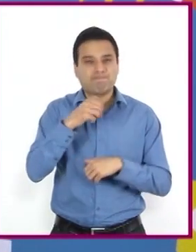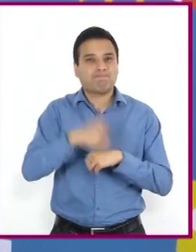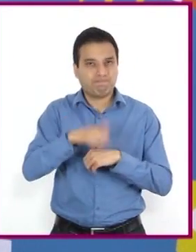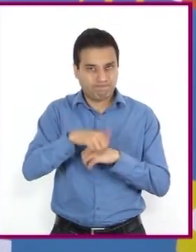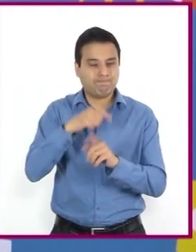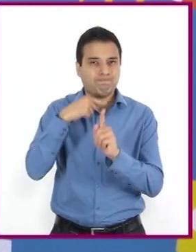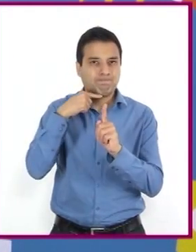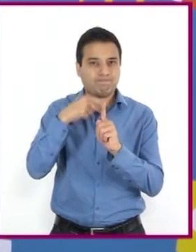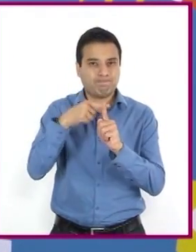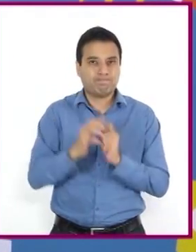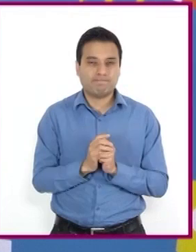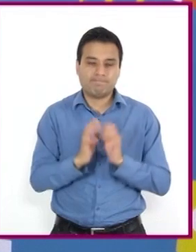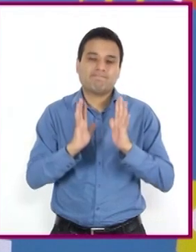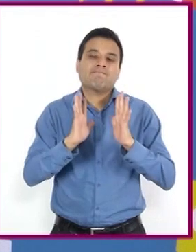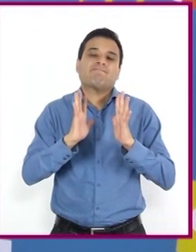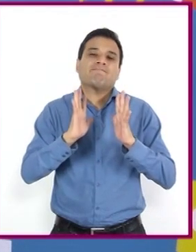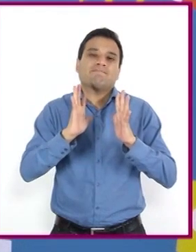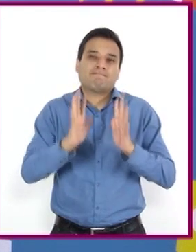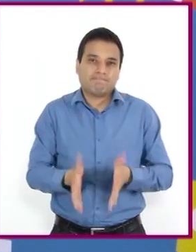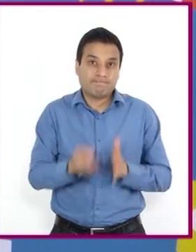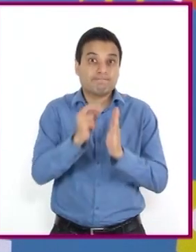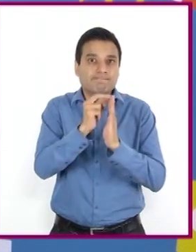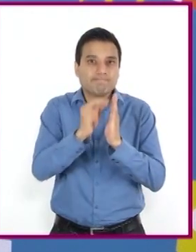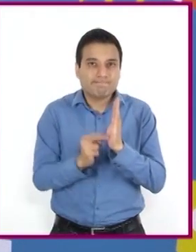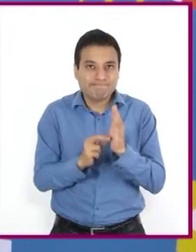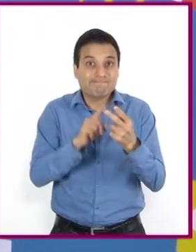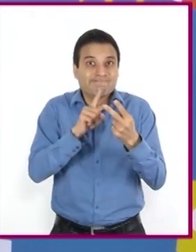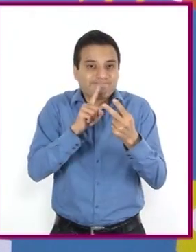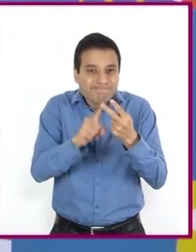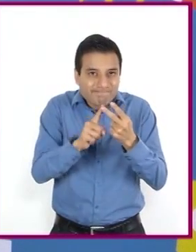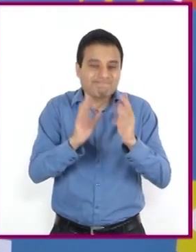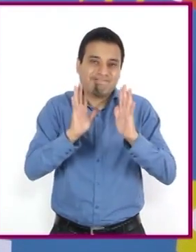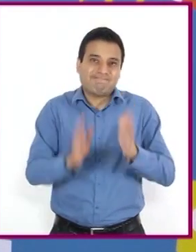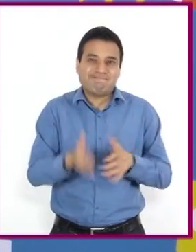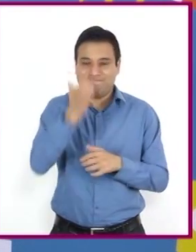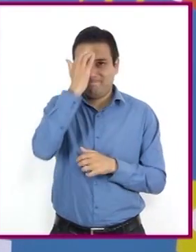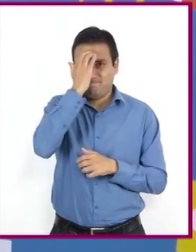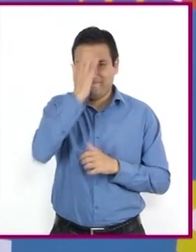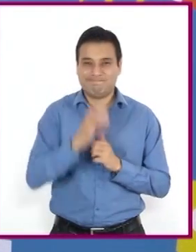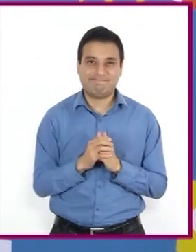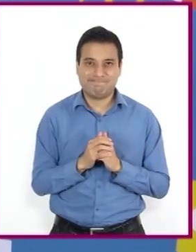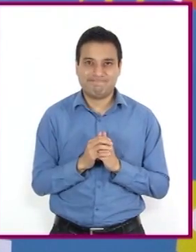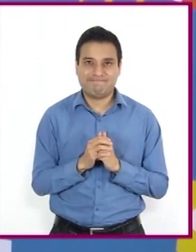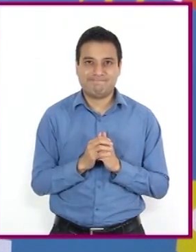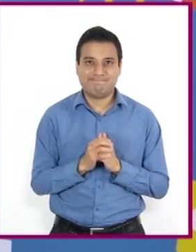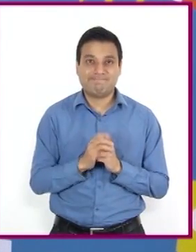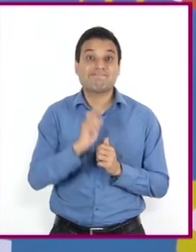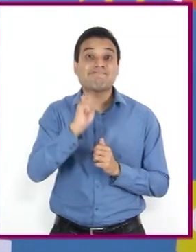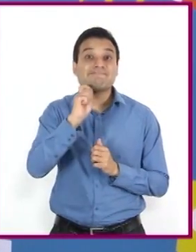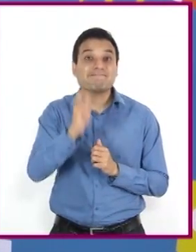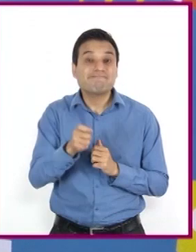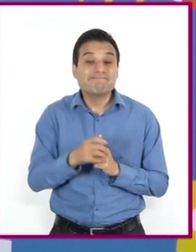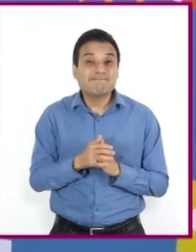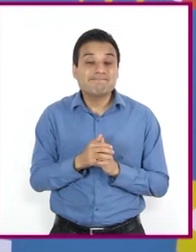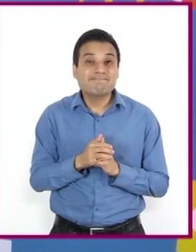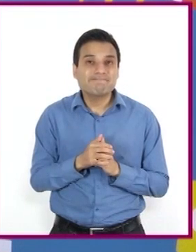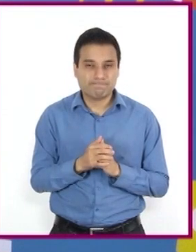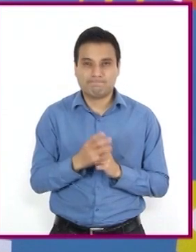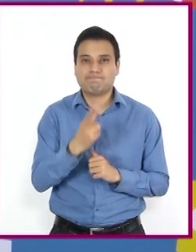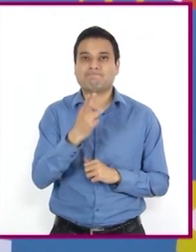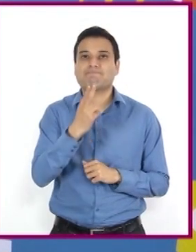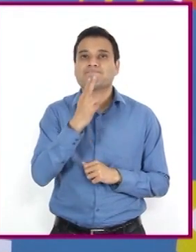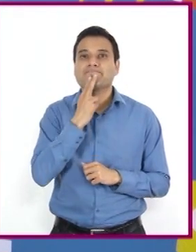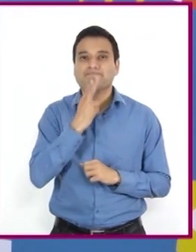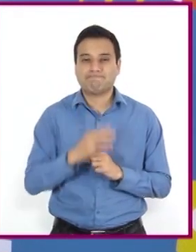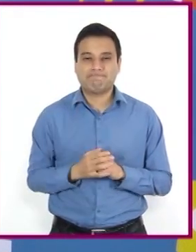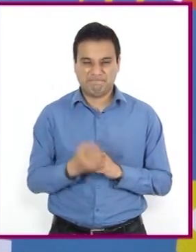Ya tenemos una segunda regla para dividir números enteros. En este caso, también utilizaremos un